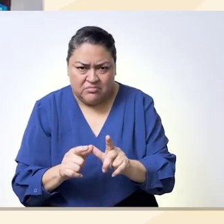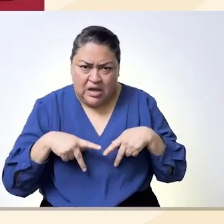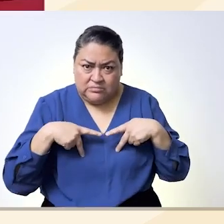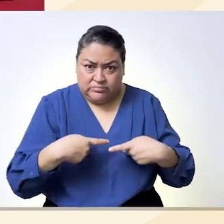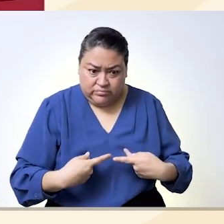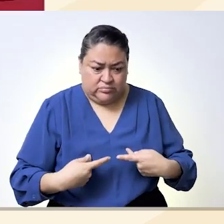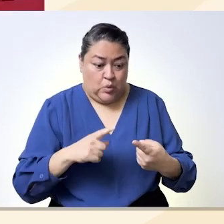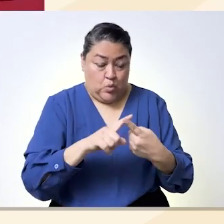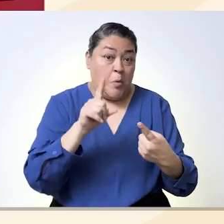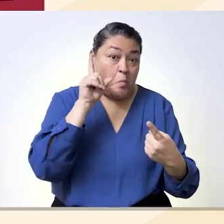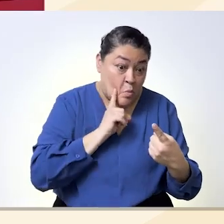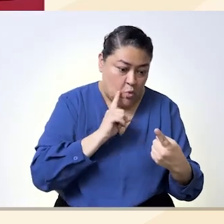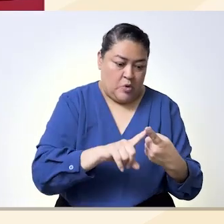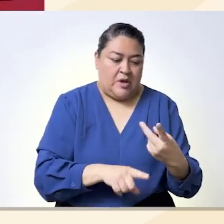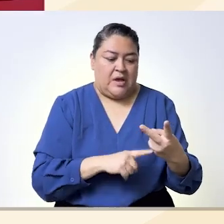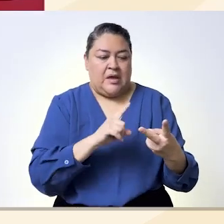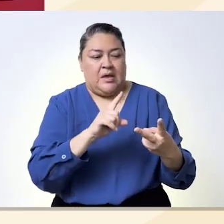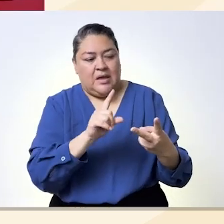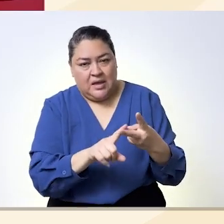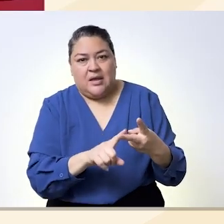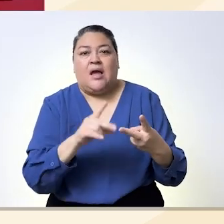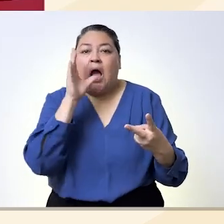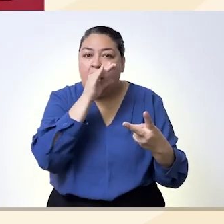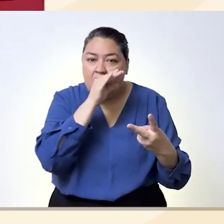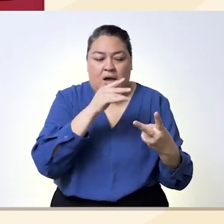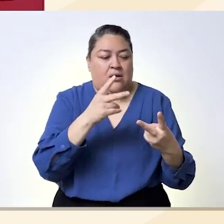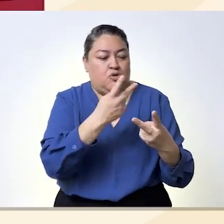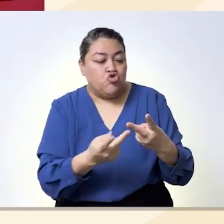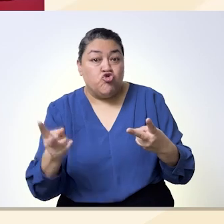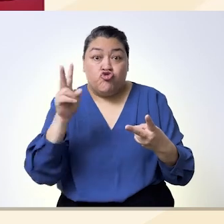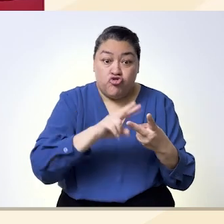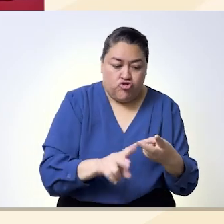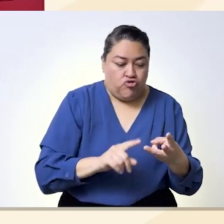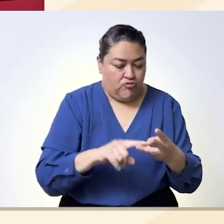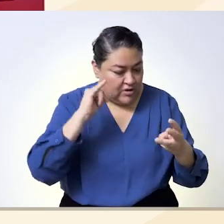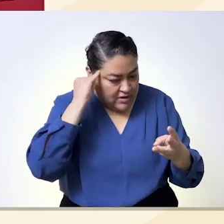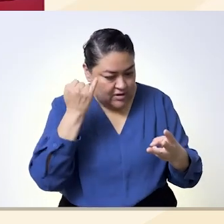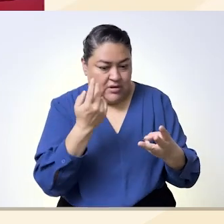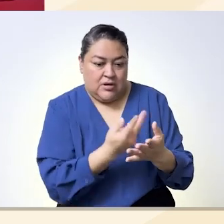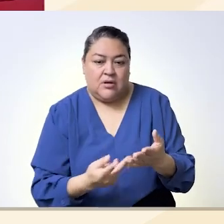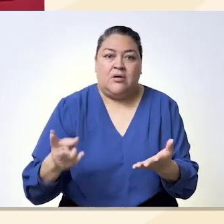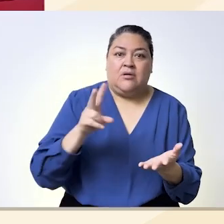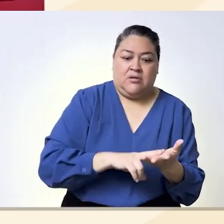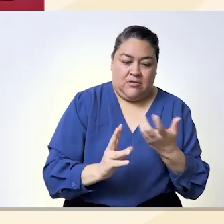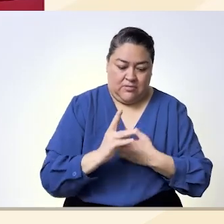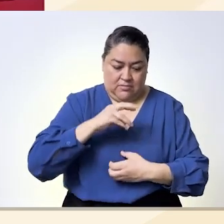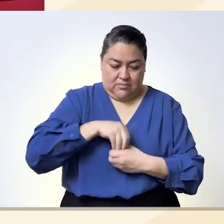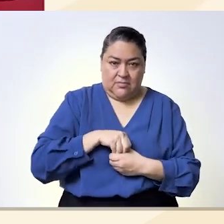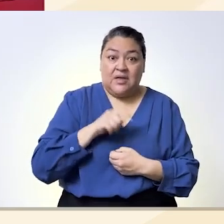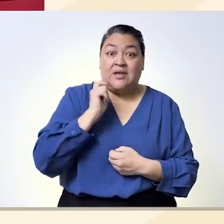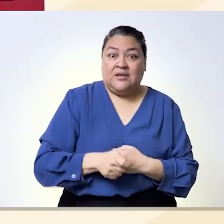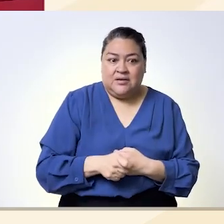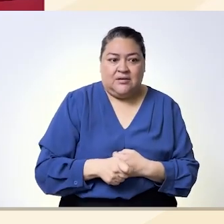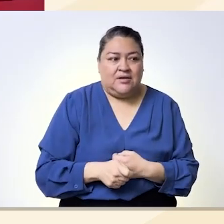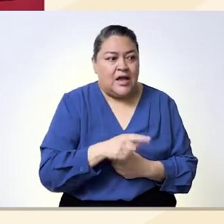vulnerabilidades acumuladas, que son nacidas mujeres, asignadas mujeres, que son personas afrodescendientes, que son personas de comunidades indígenas,